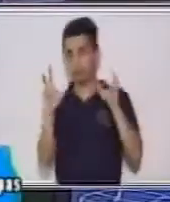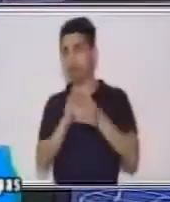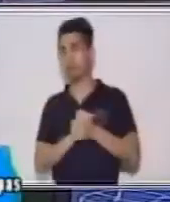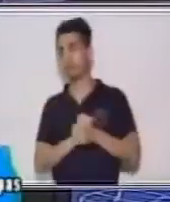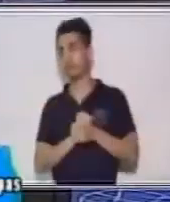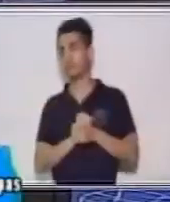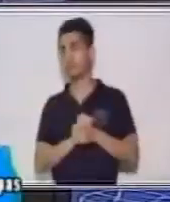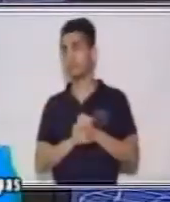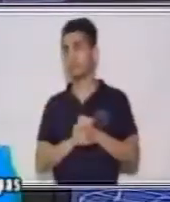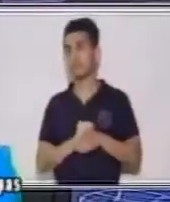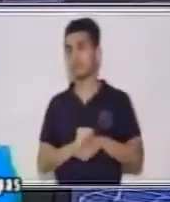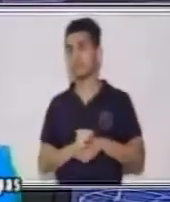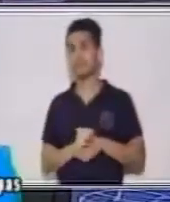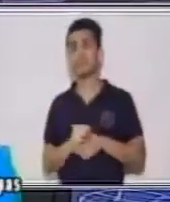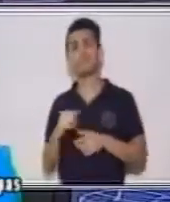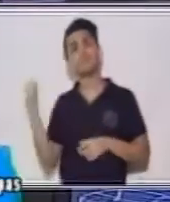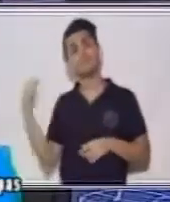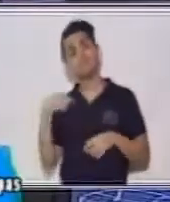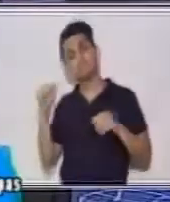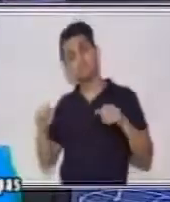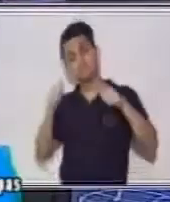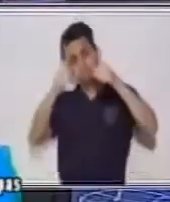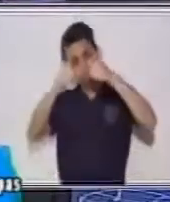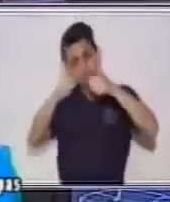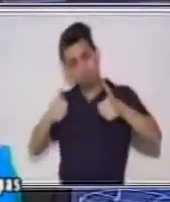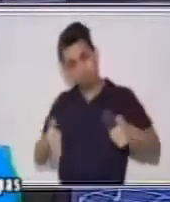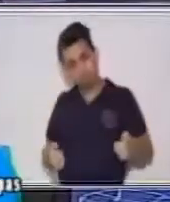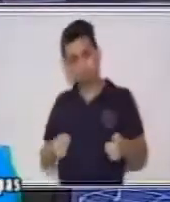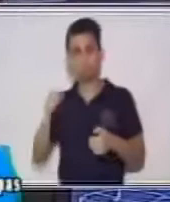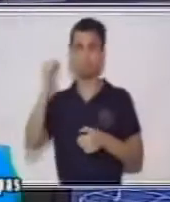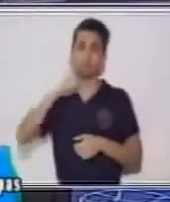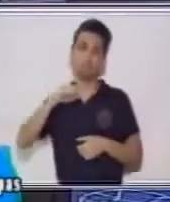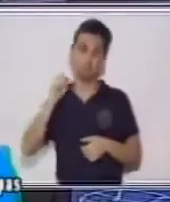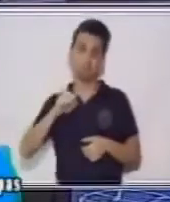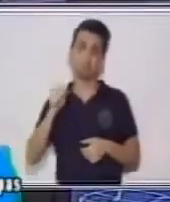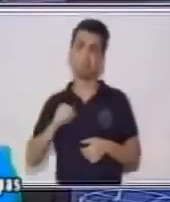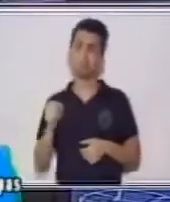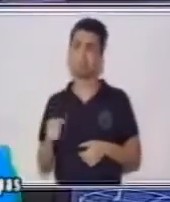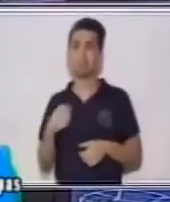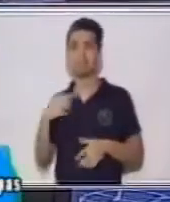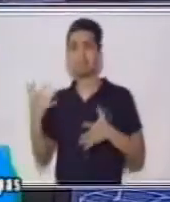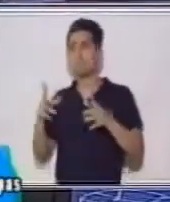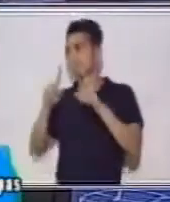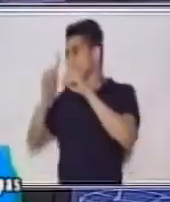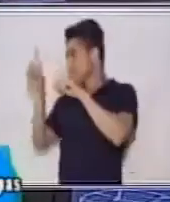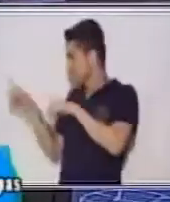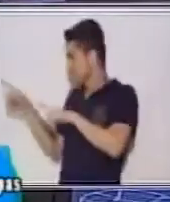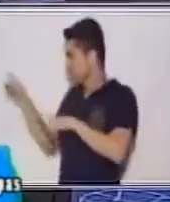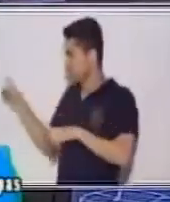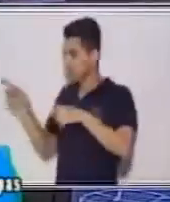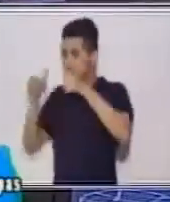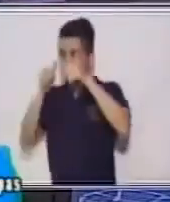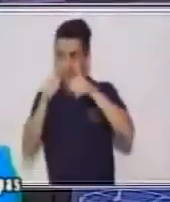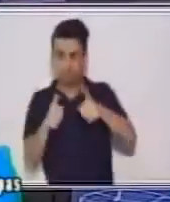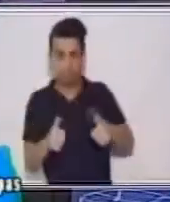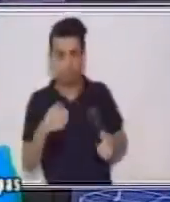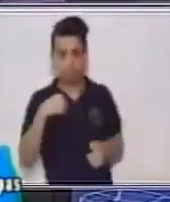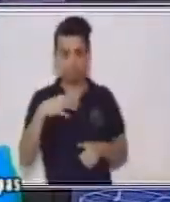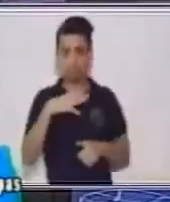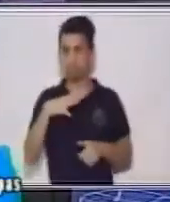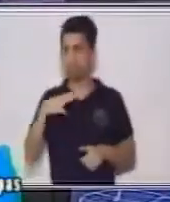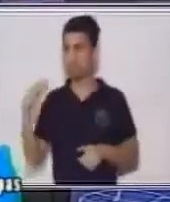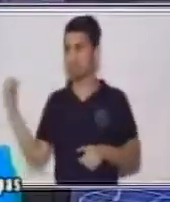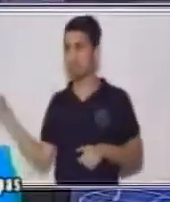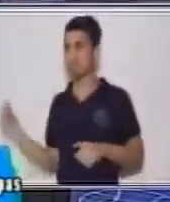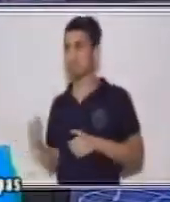bien, ¿se hace un análisis? Por supuesto. ¿Qué análisis podemos hacer en base a esto que tengo yo